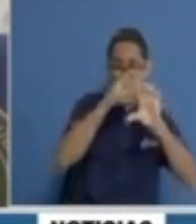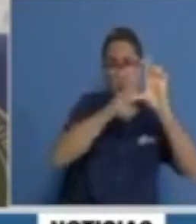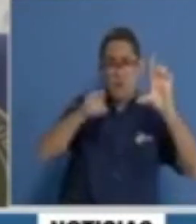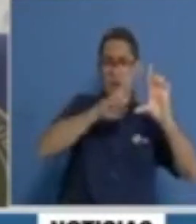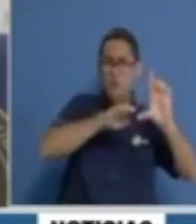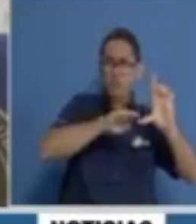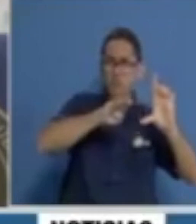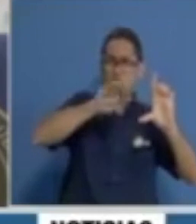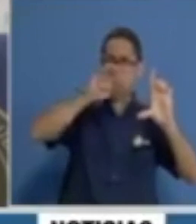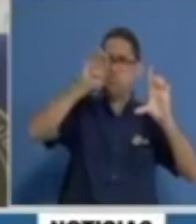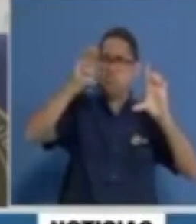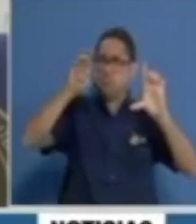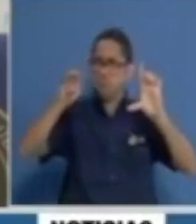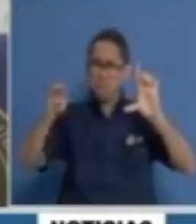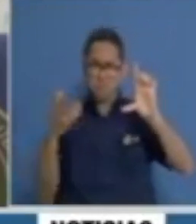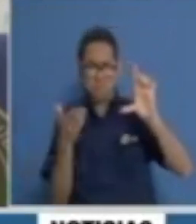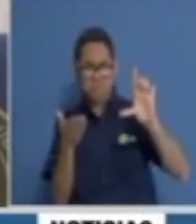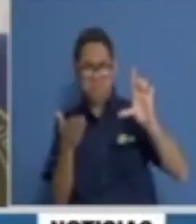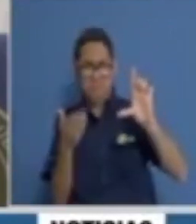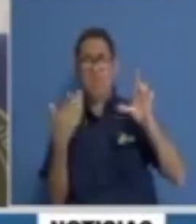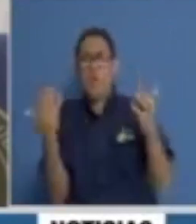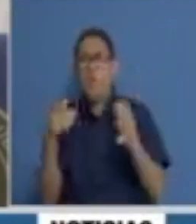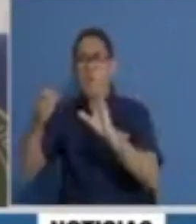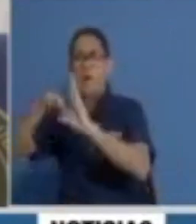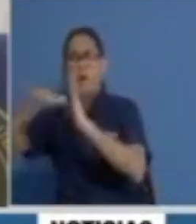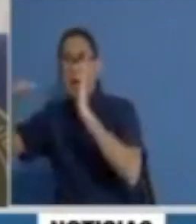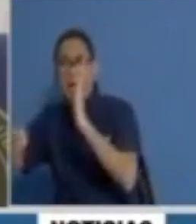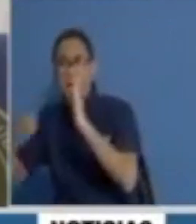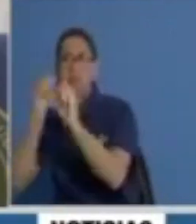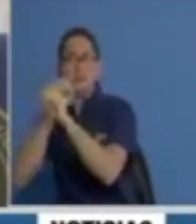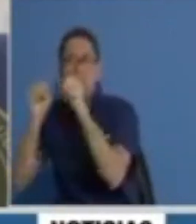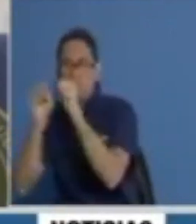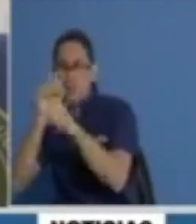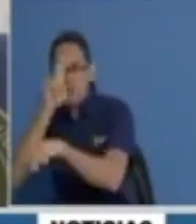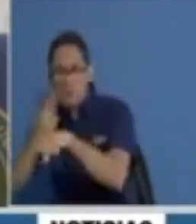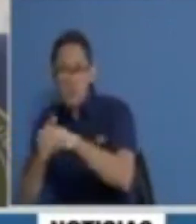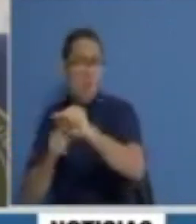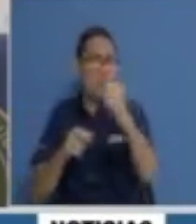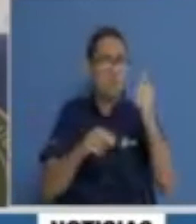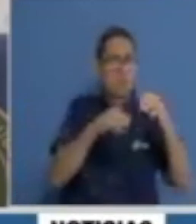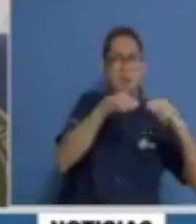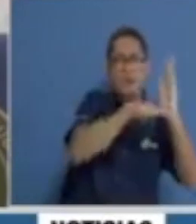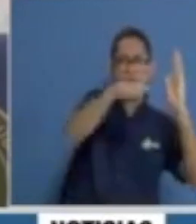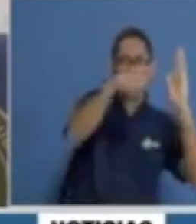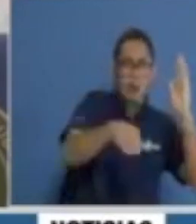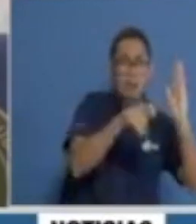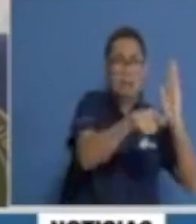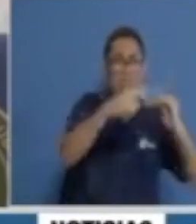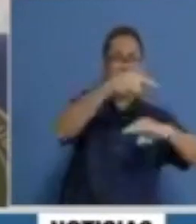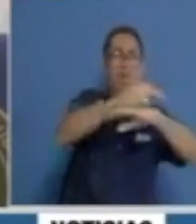camas de sala de hospitalización y camas de cuidado intensivo que se han venido reportando diariamente. Como ustedes han